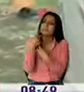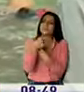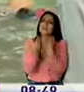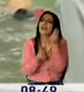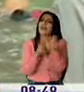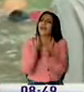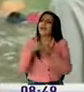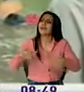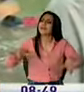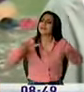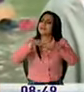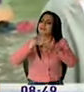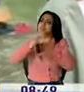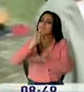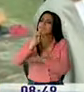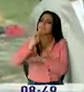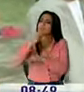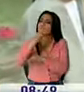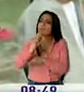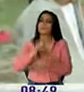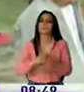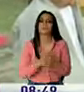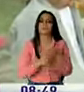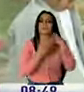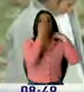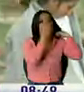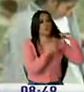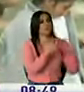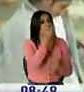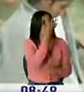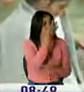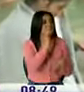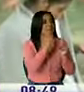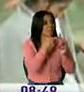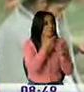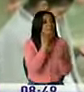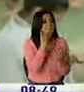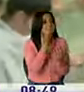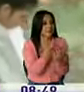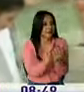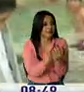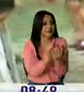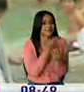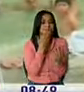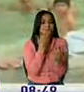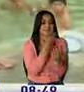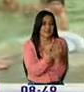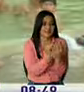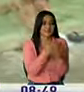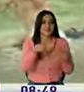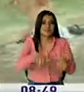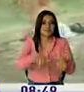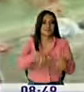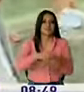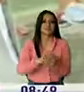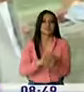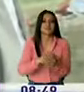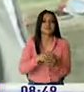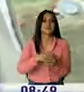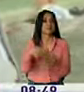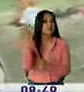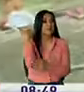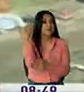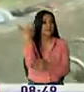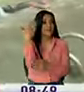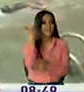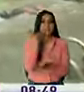aquí en este balneario. Buenos días. Primeramente quiero agradecer infinitamente al señor alcalde, al